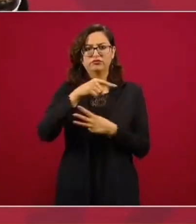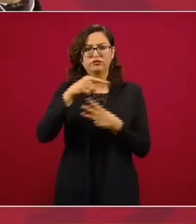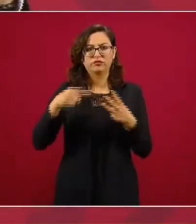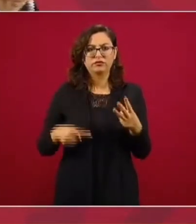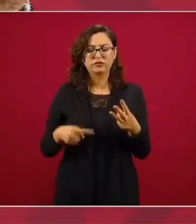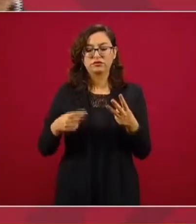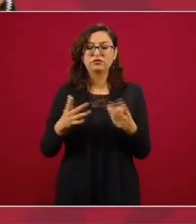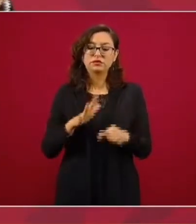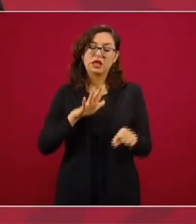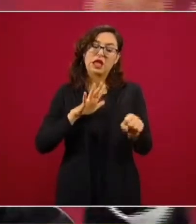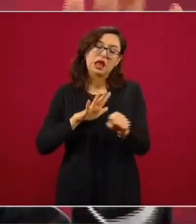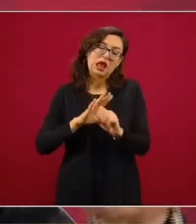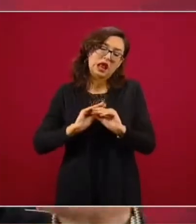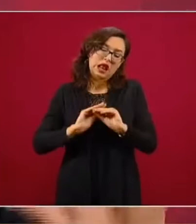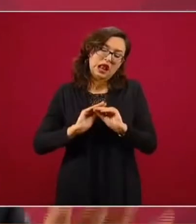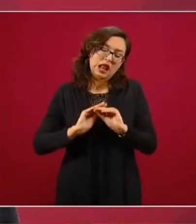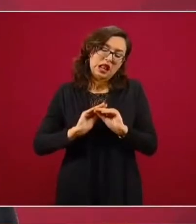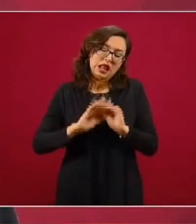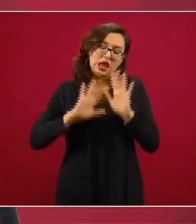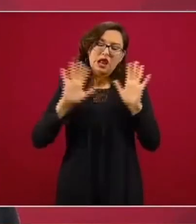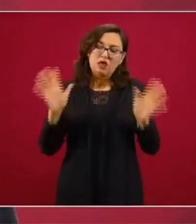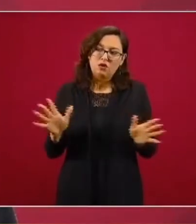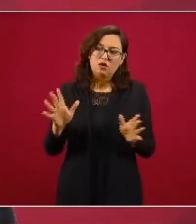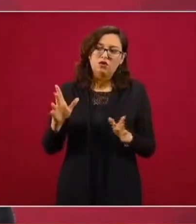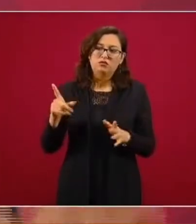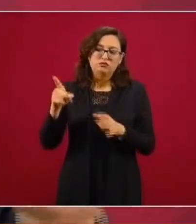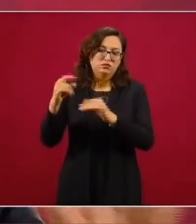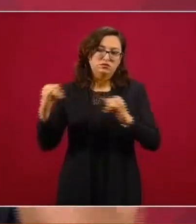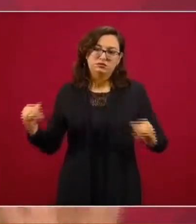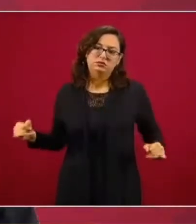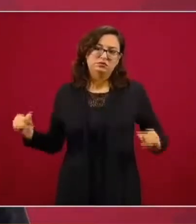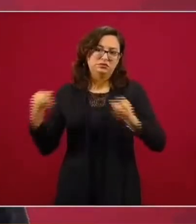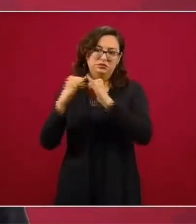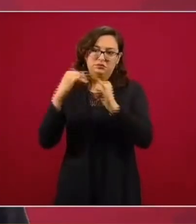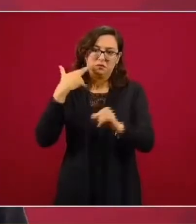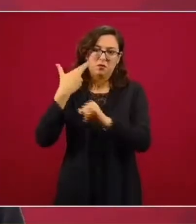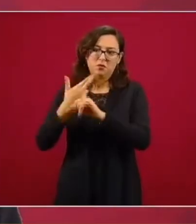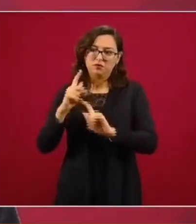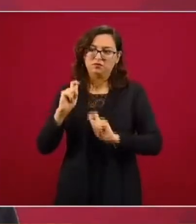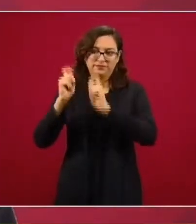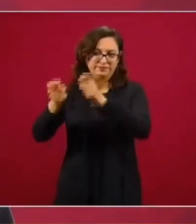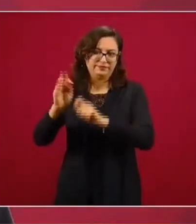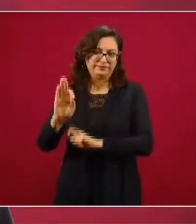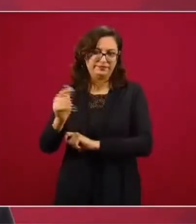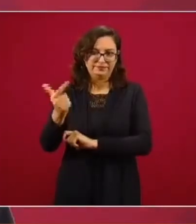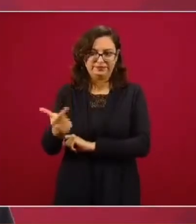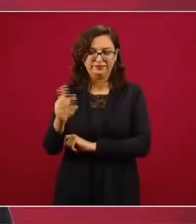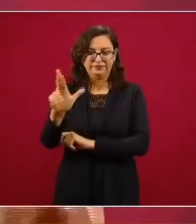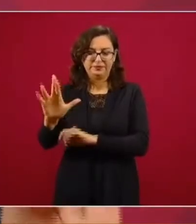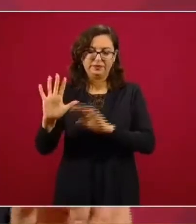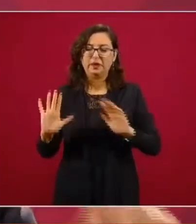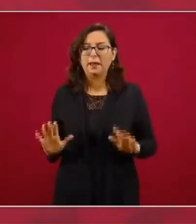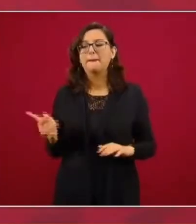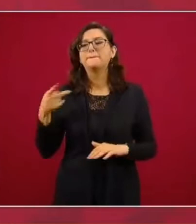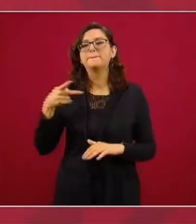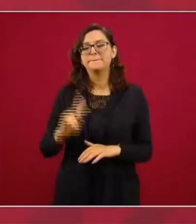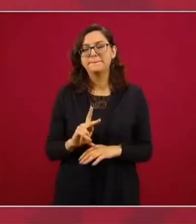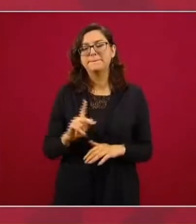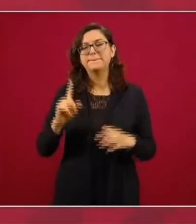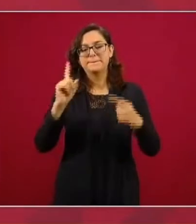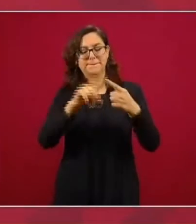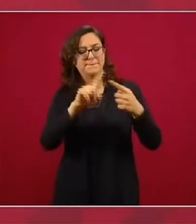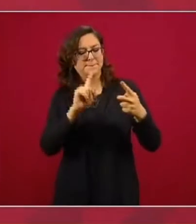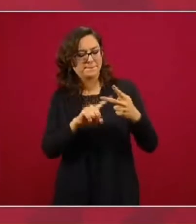instancias correspondientes las que tienen que actuar, la Fiscalía sobre todo. Nos interesa primero